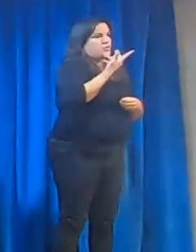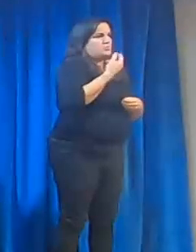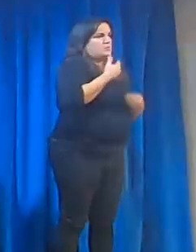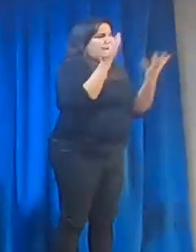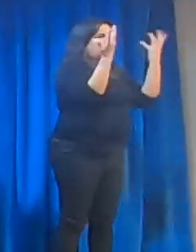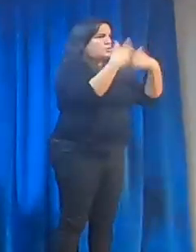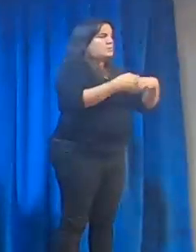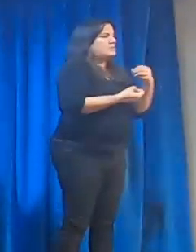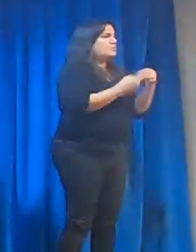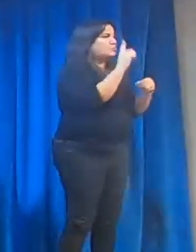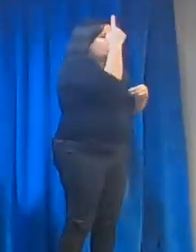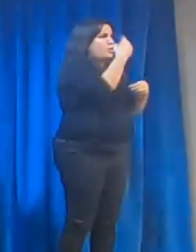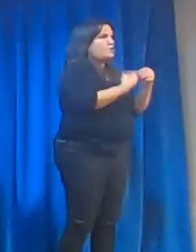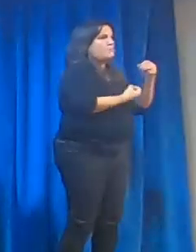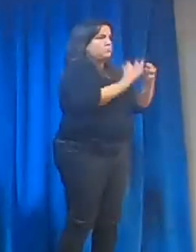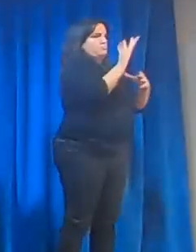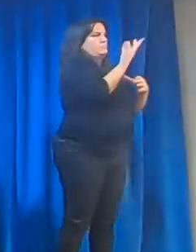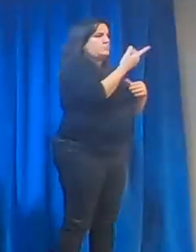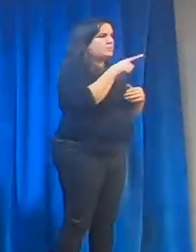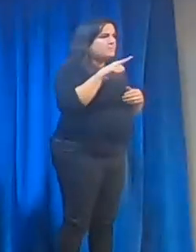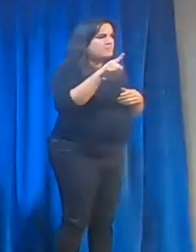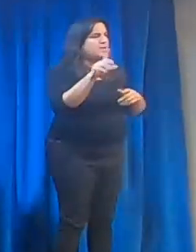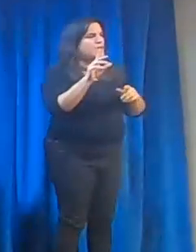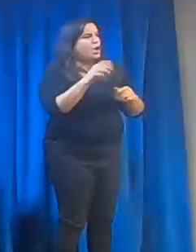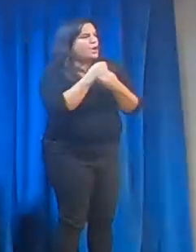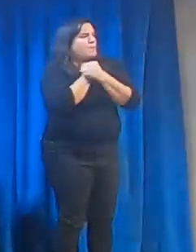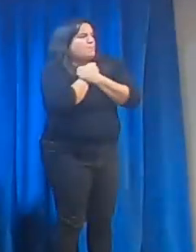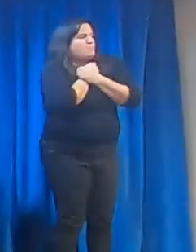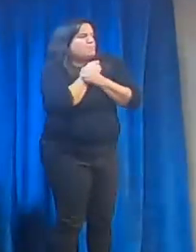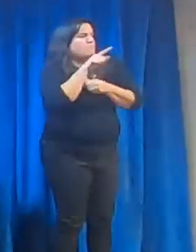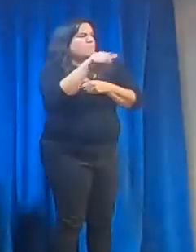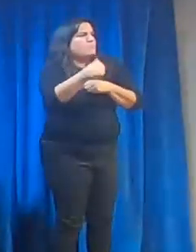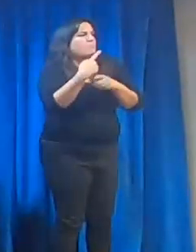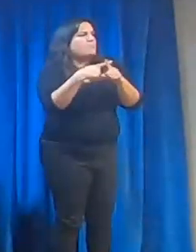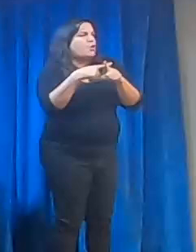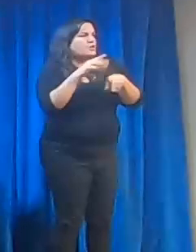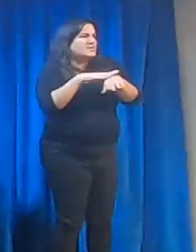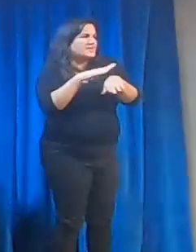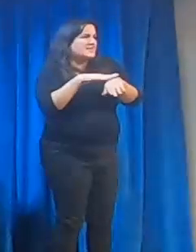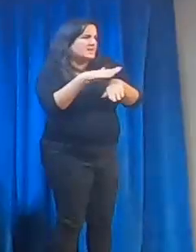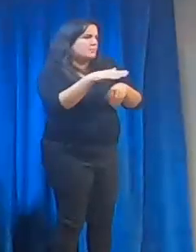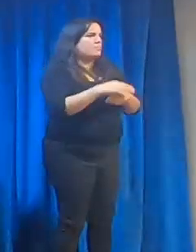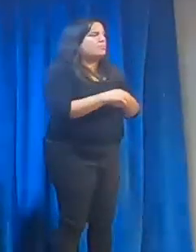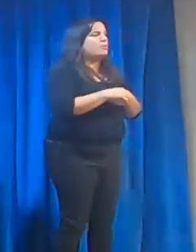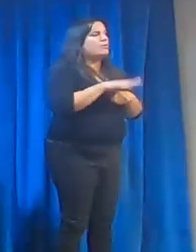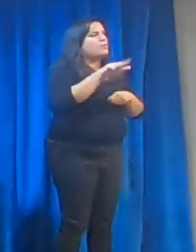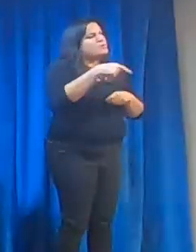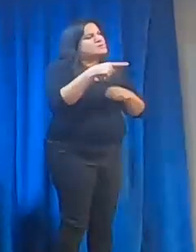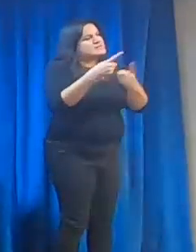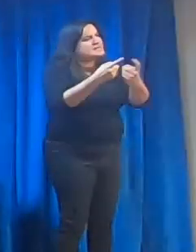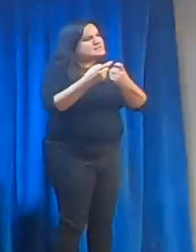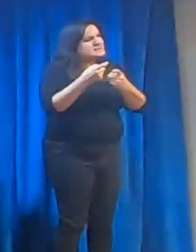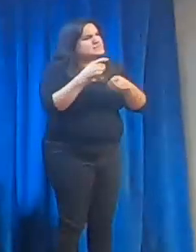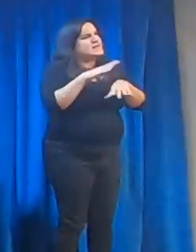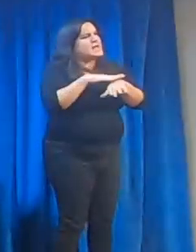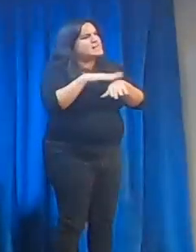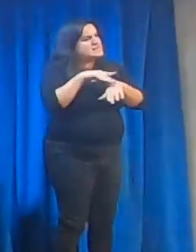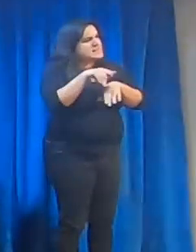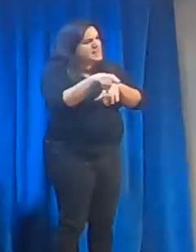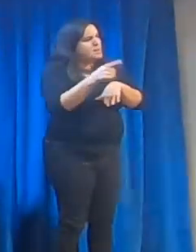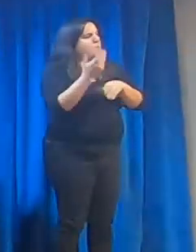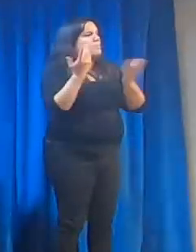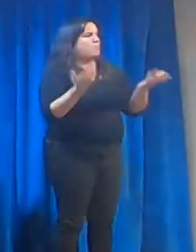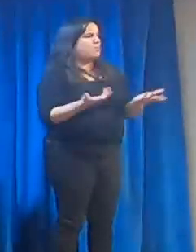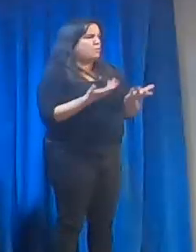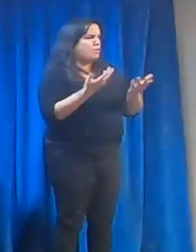Un afecto es producto del tiempo. El afecto lleva tiempo y se construye en el tiempo, y si se va, si se termina,